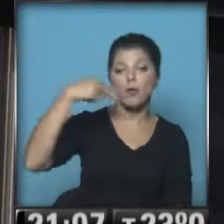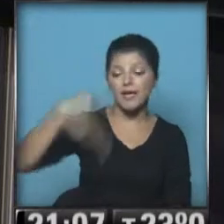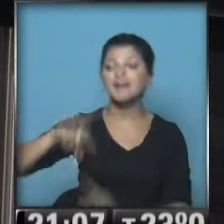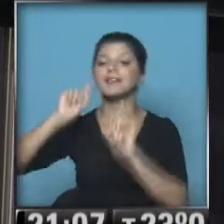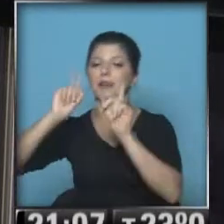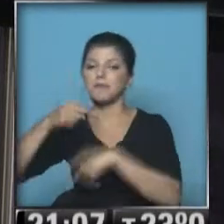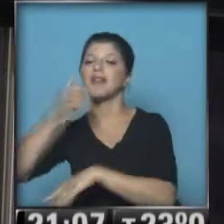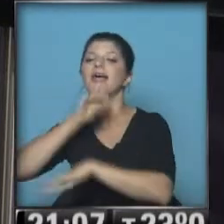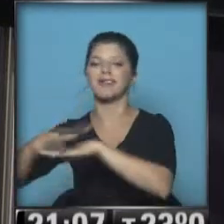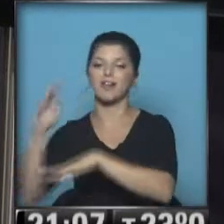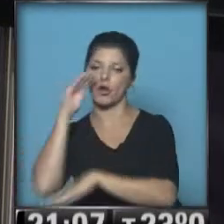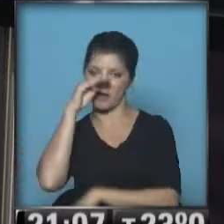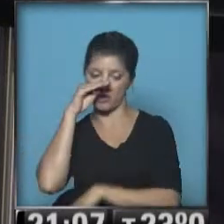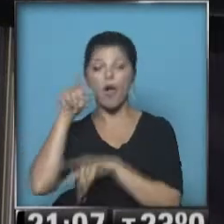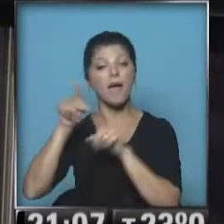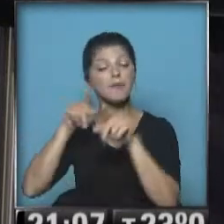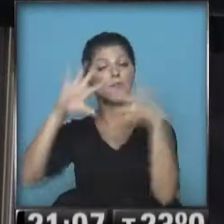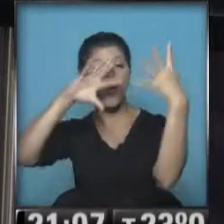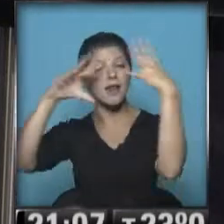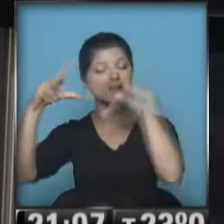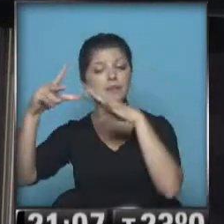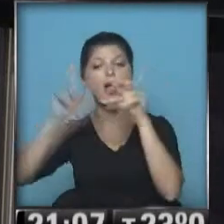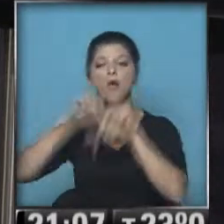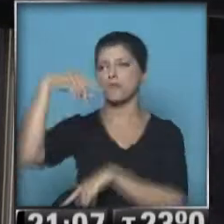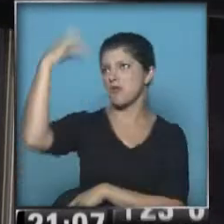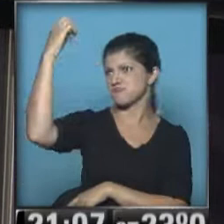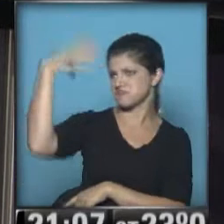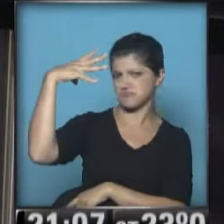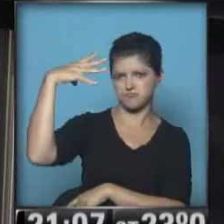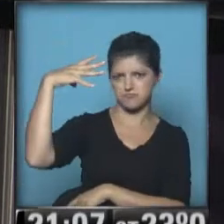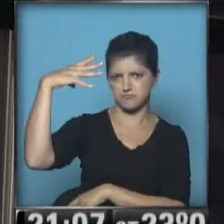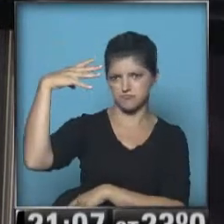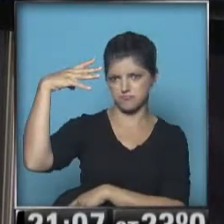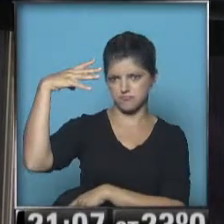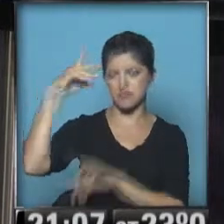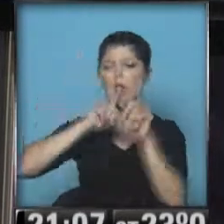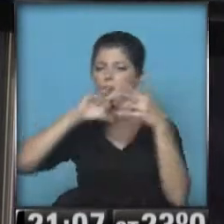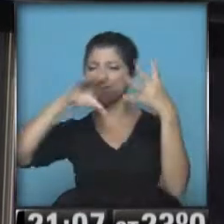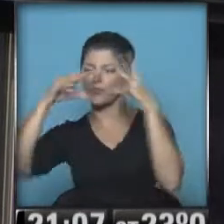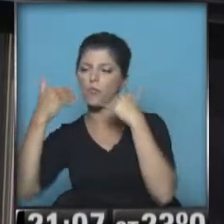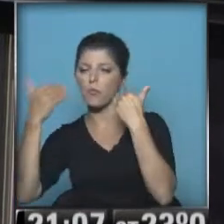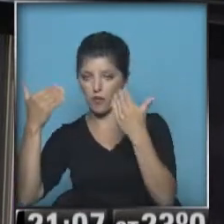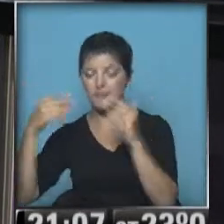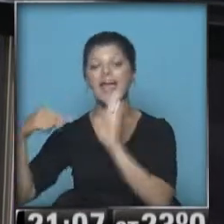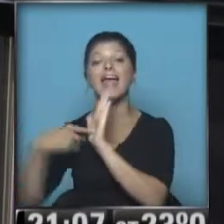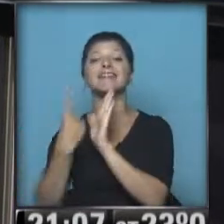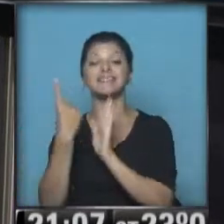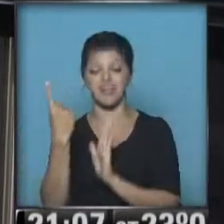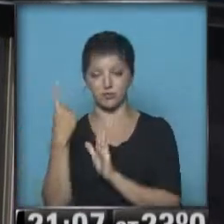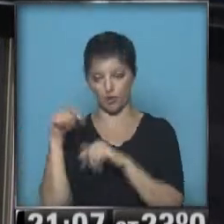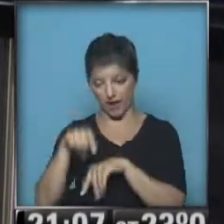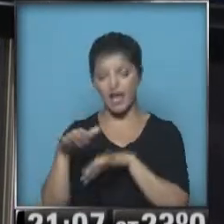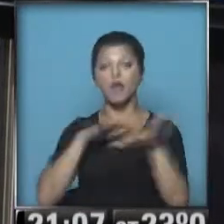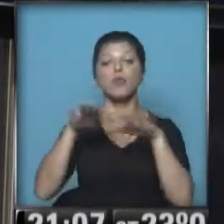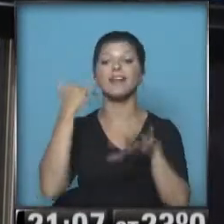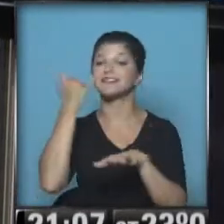de Río Negro. Allí las condiciones meteorológicas serán de cielo prácticamente despejado a ligeramente nublado. En la zona central, aquí ya las tormentas